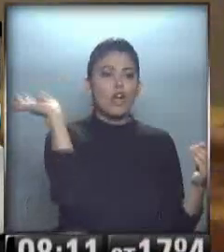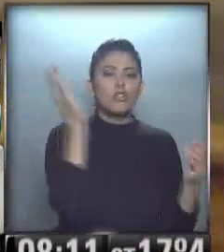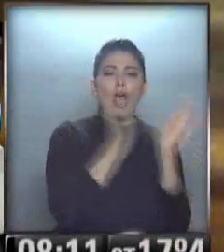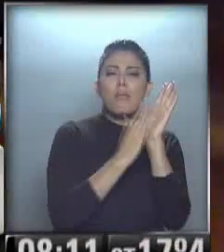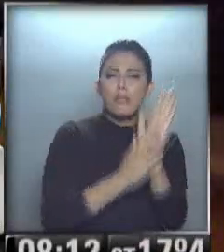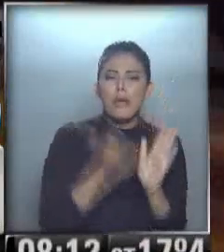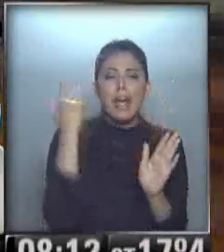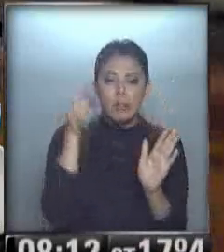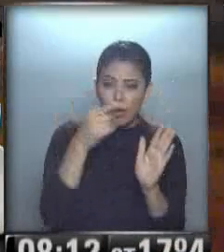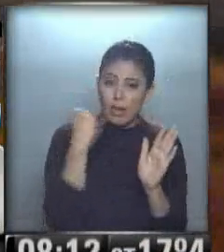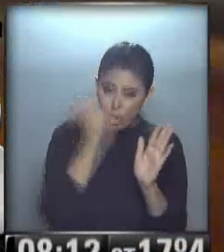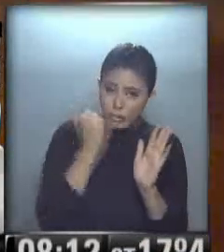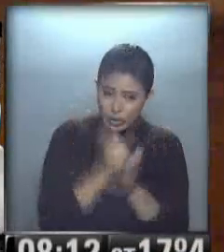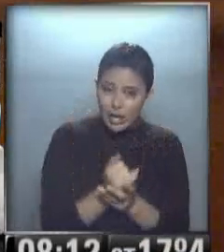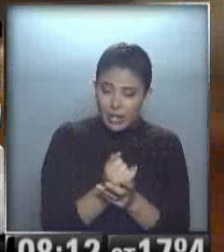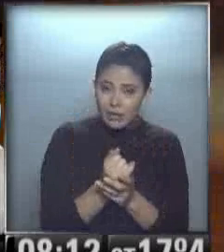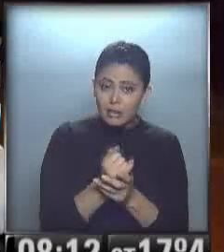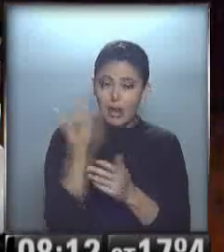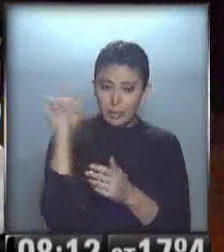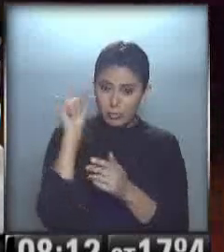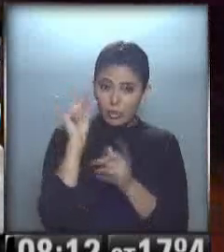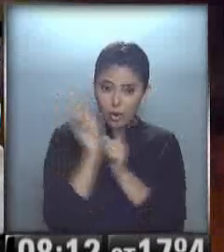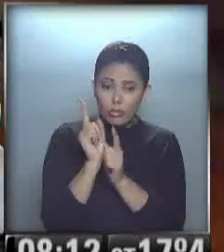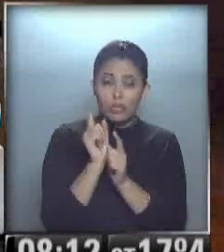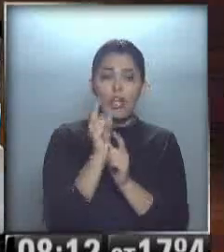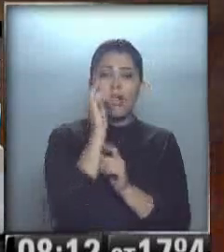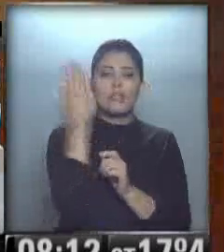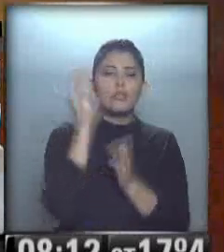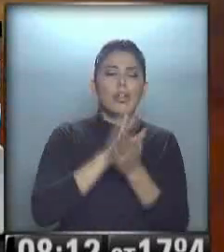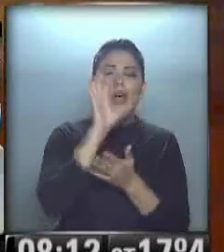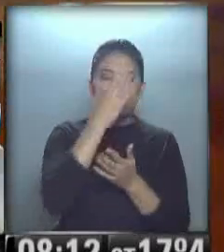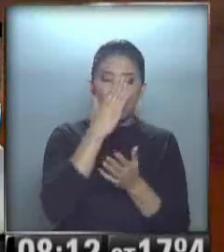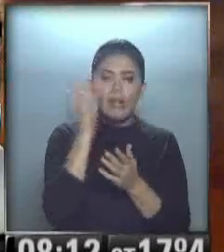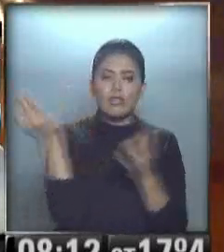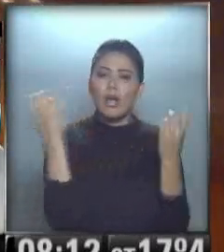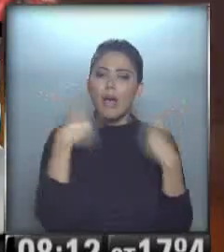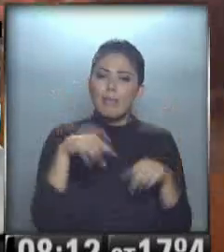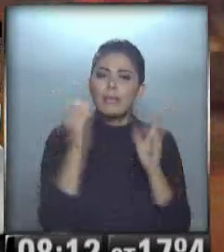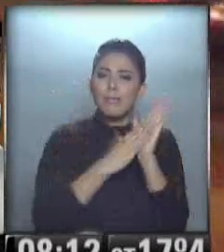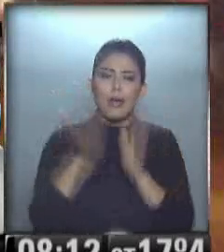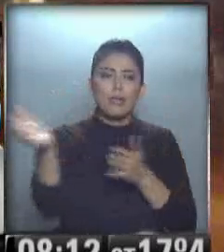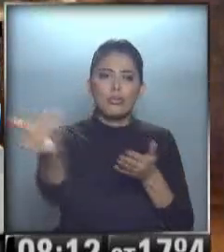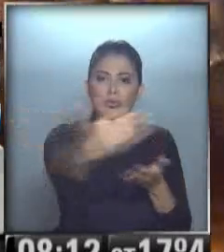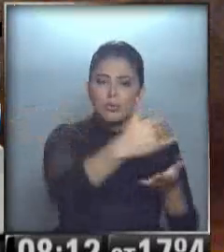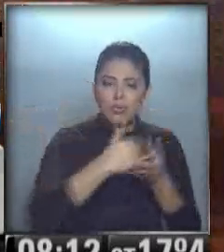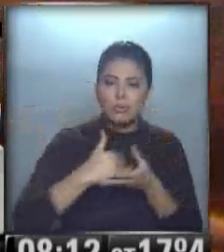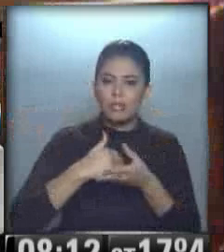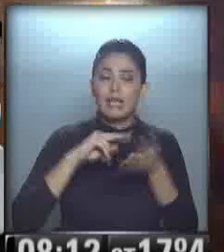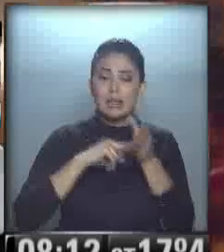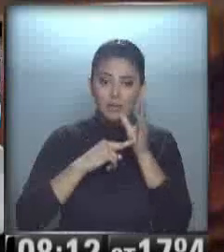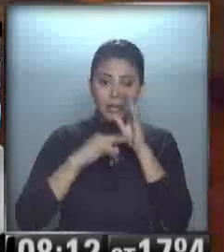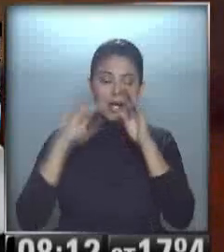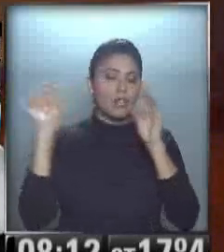que usted mencionaba recién en la reseña periodística de Córdoba, ¿no es cierto? Y precisamente esto quiere decir que